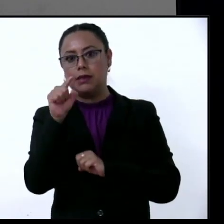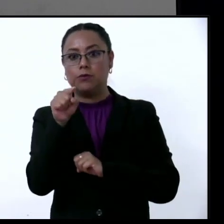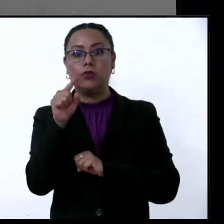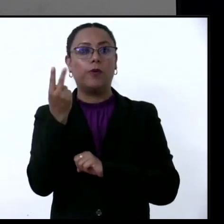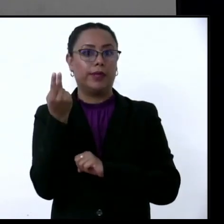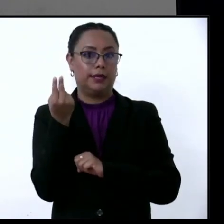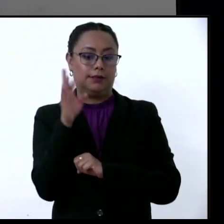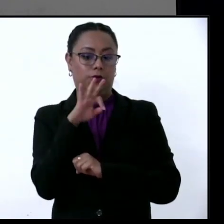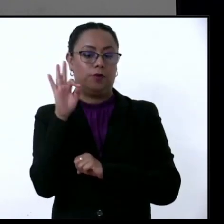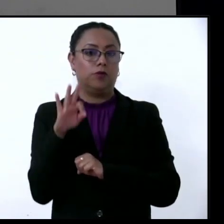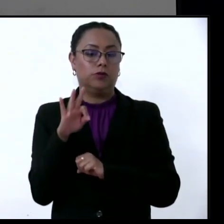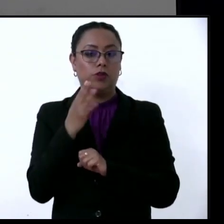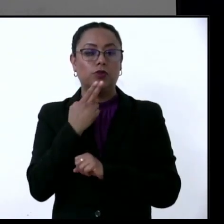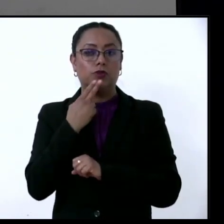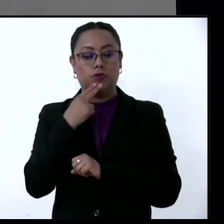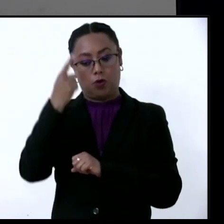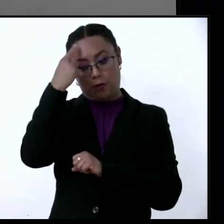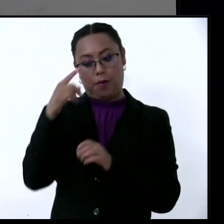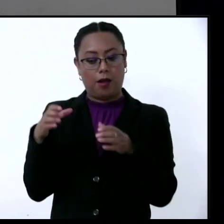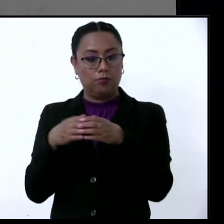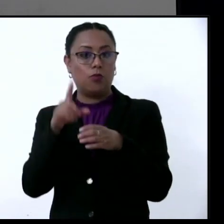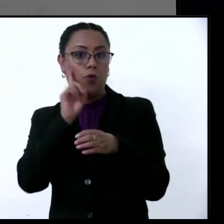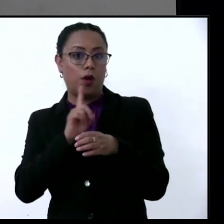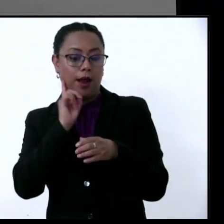60.25% fue destinado para mujeres,